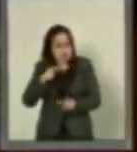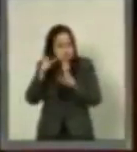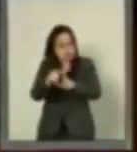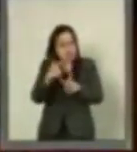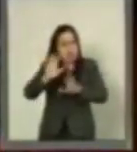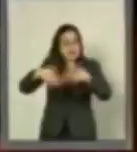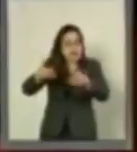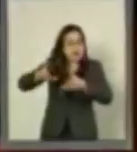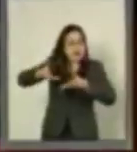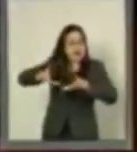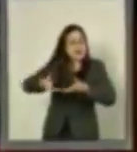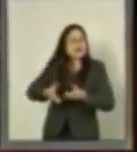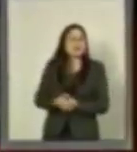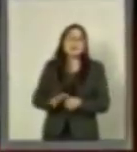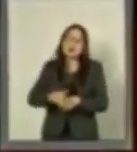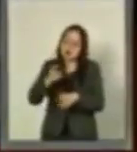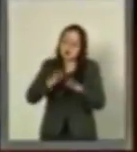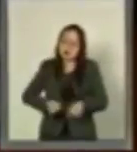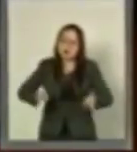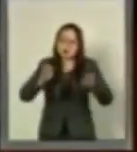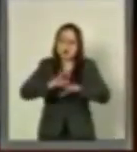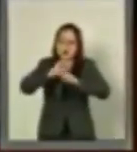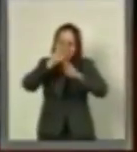Y por eso es importante que se haga transparente